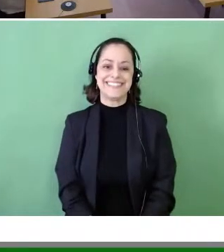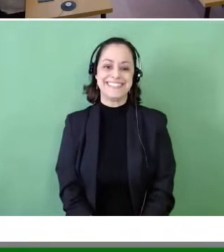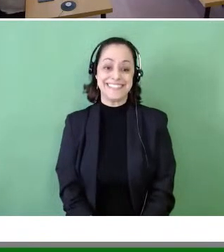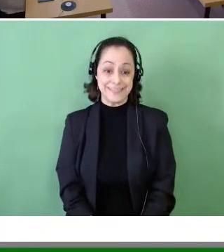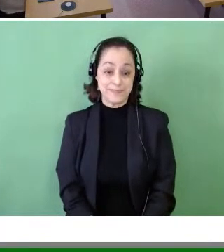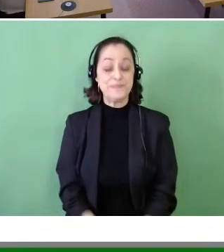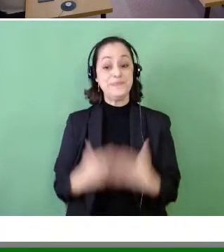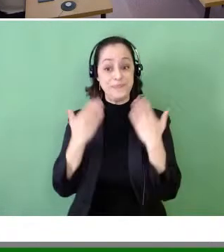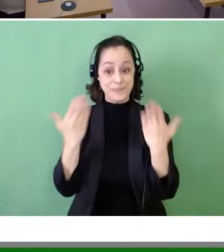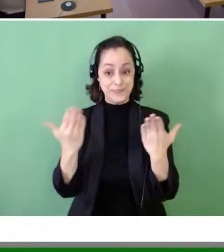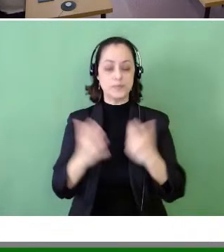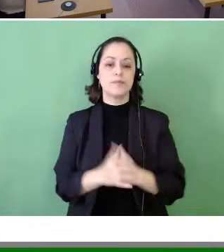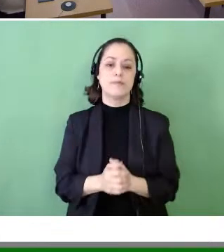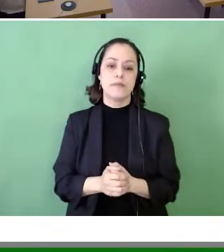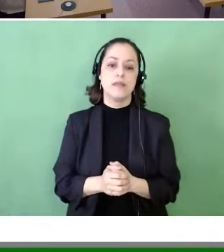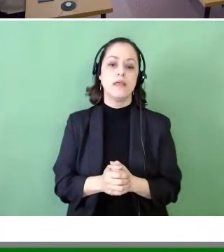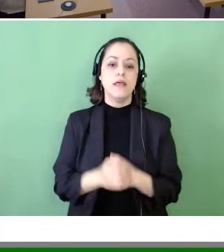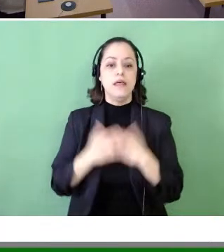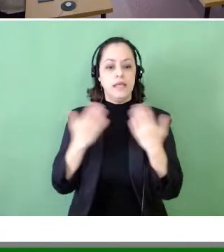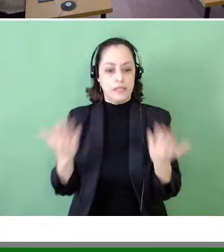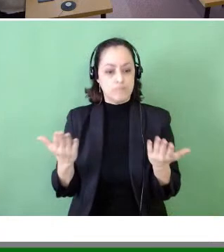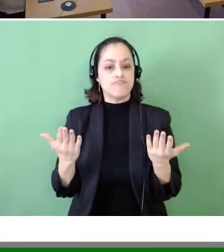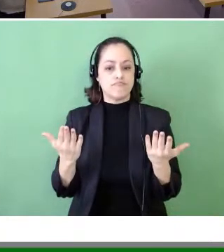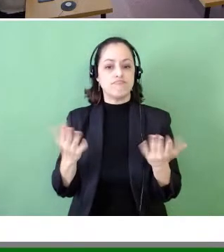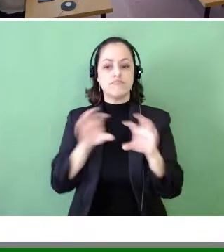Ahí. Entonces, en la región